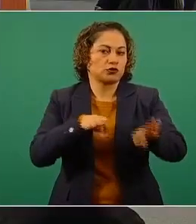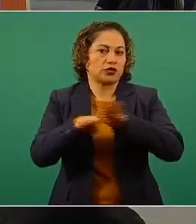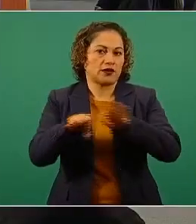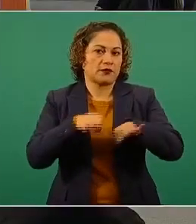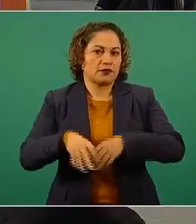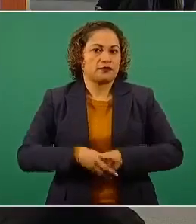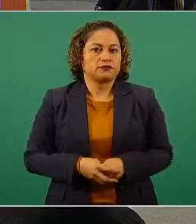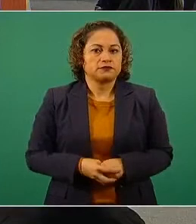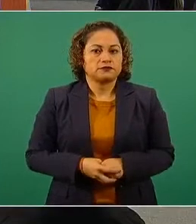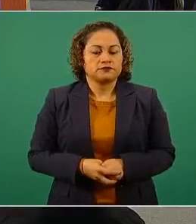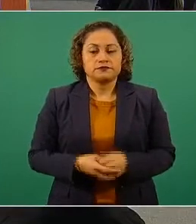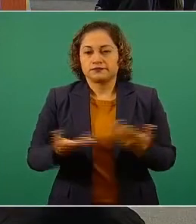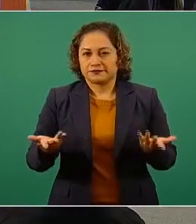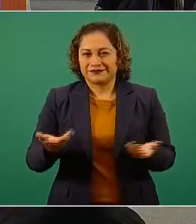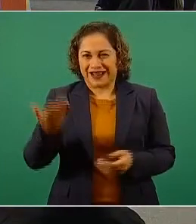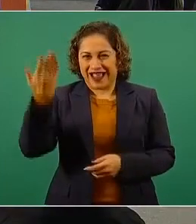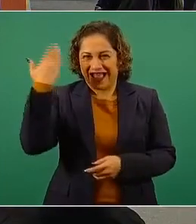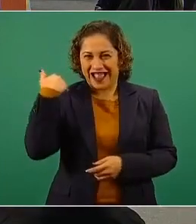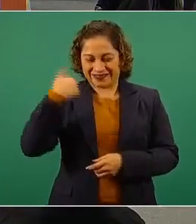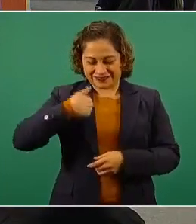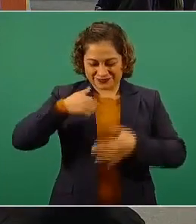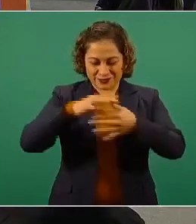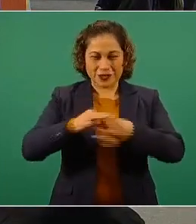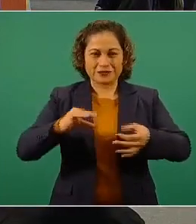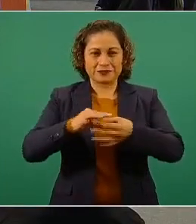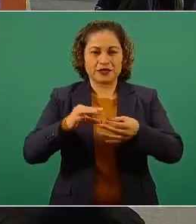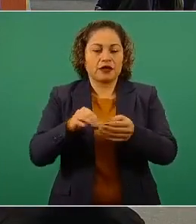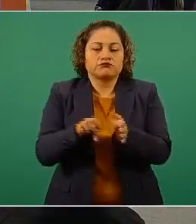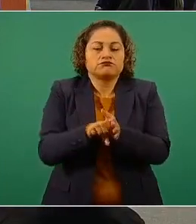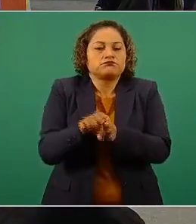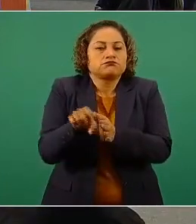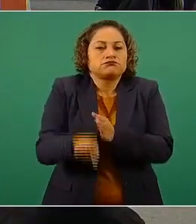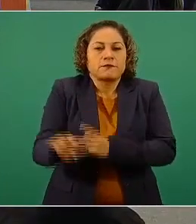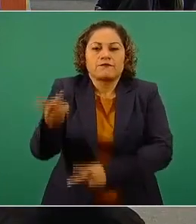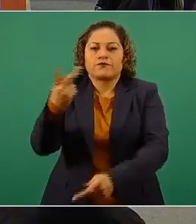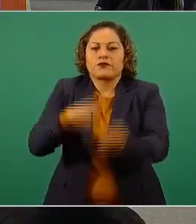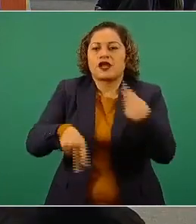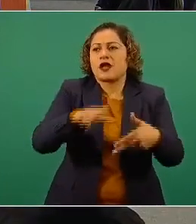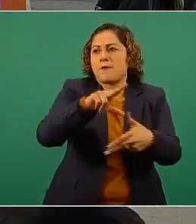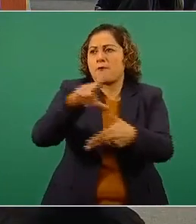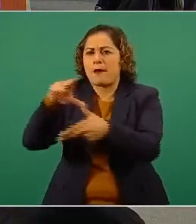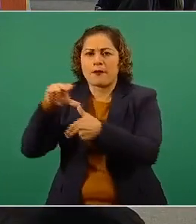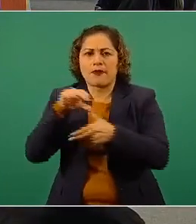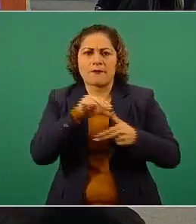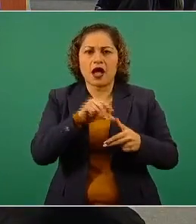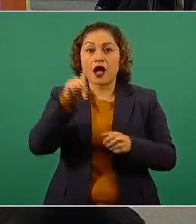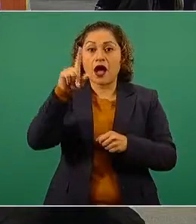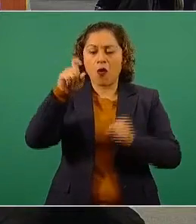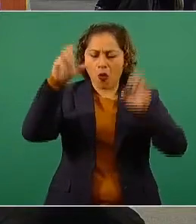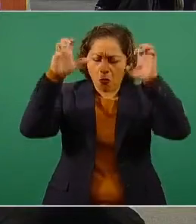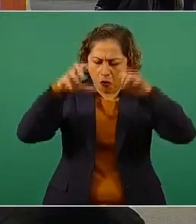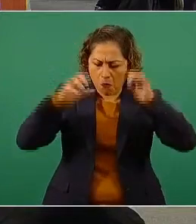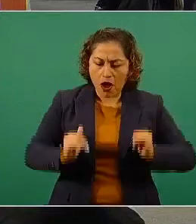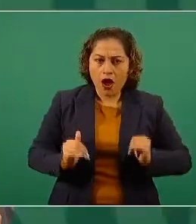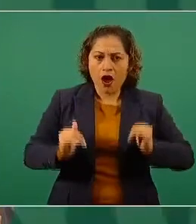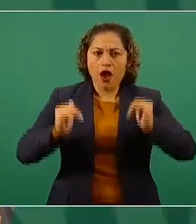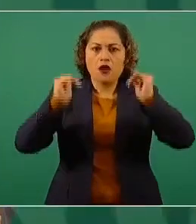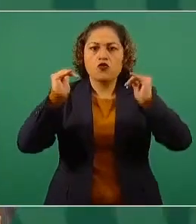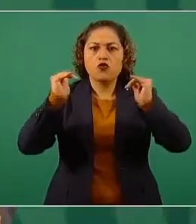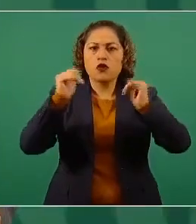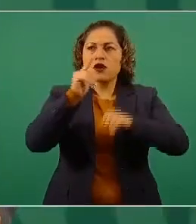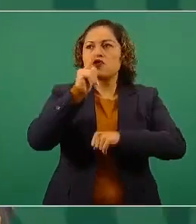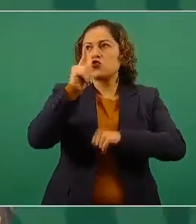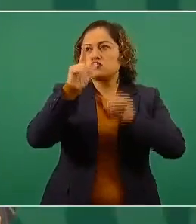de cómo cuando hay huracanes, cuando hay inundaciones, se interrumpe el servicio y a los 2,